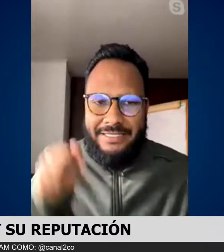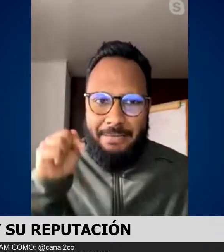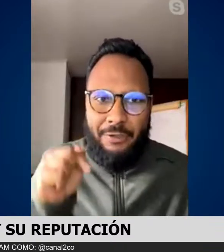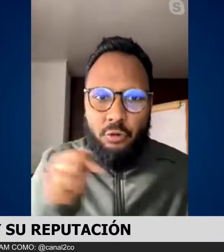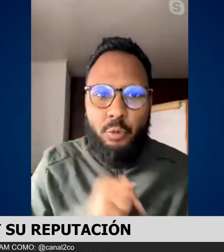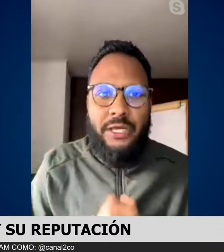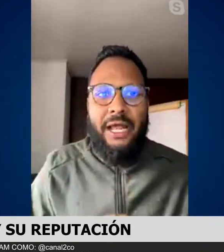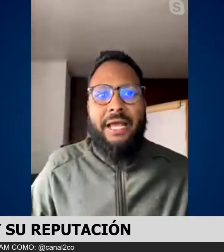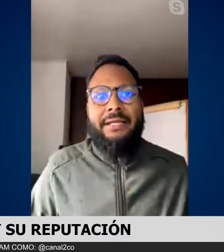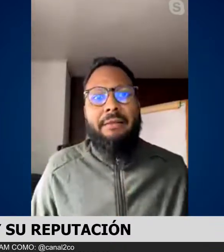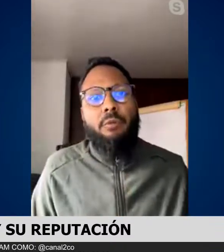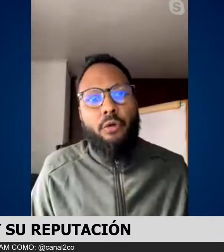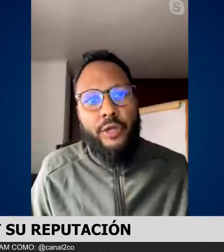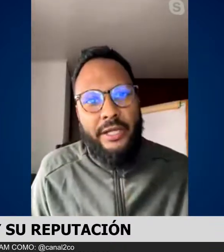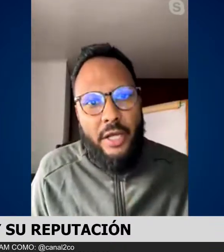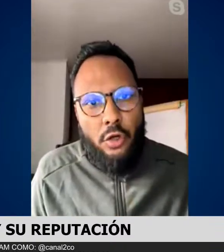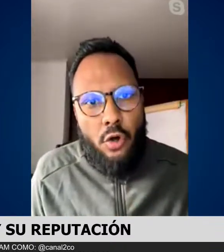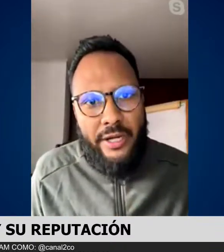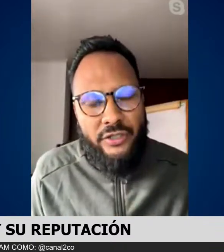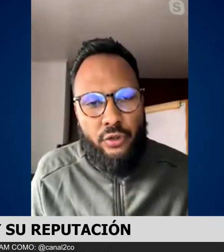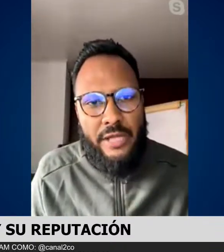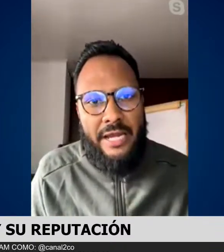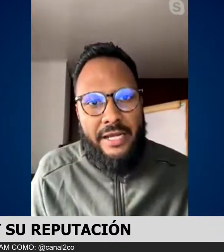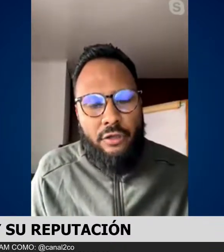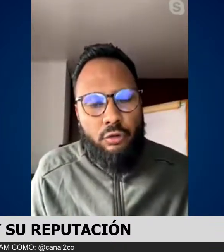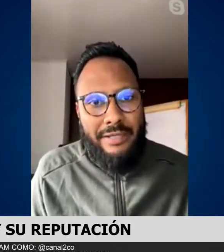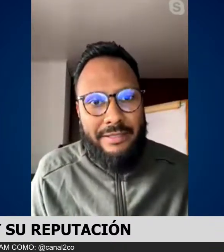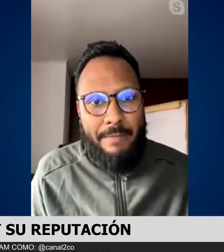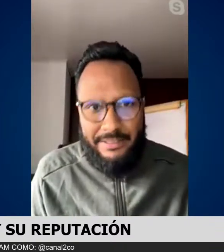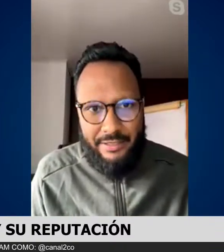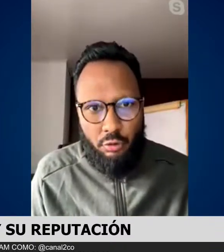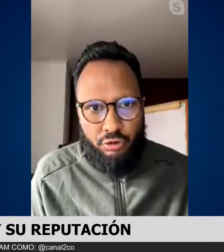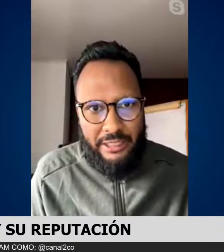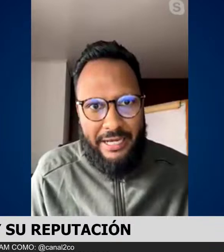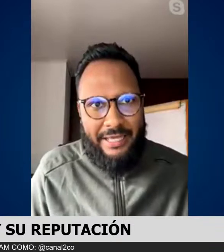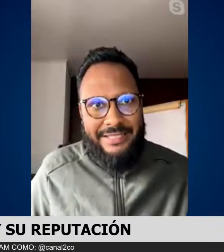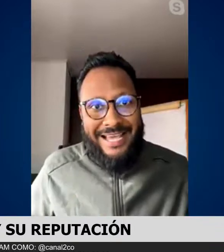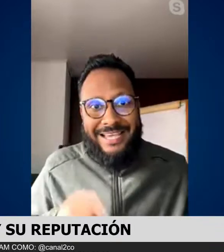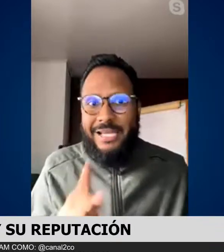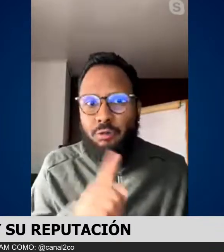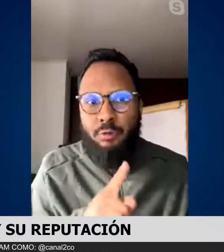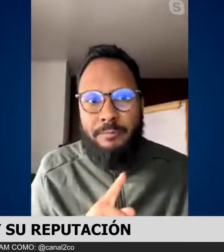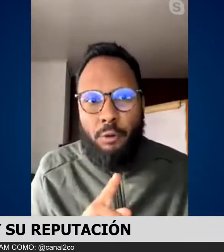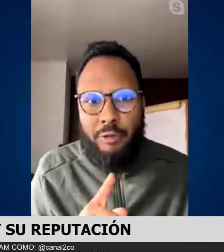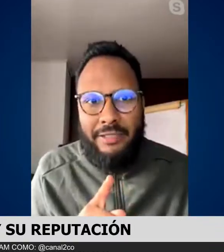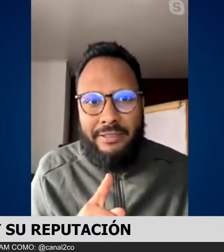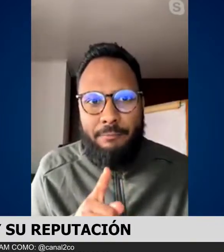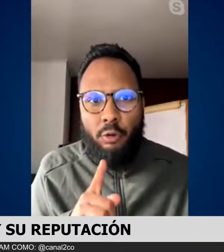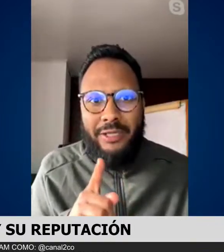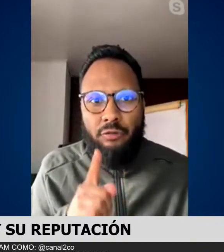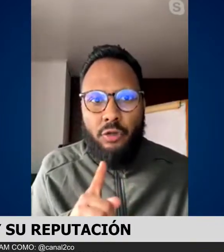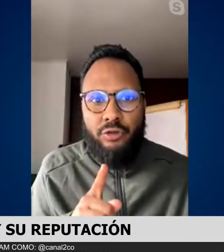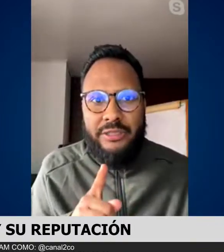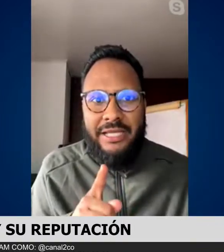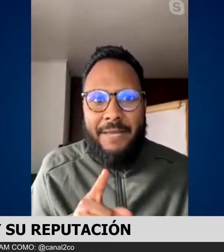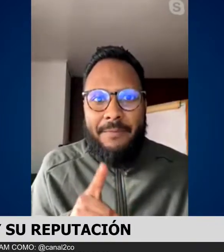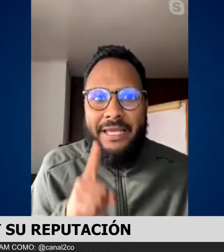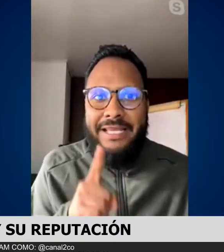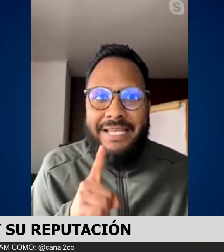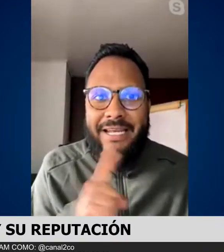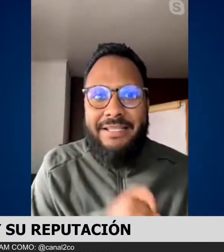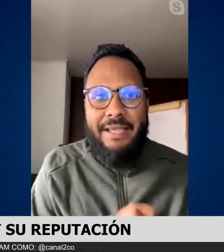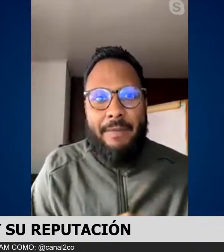Name se mantuviera en el poder congresional durante más de 2 décadas. Y esto es muy importante porque